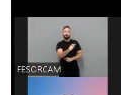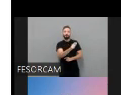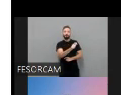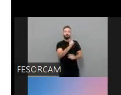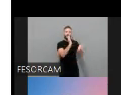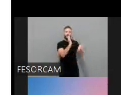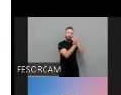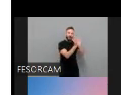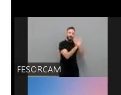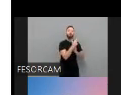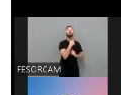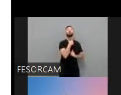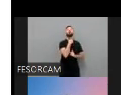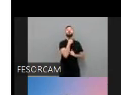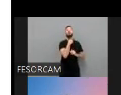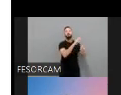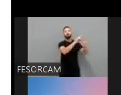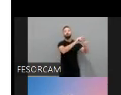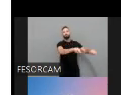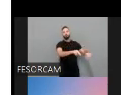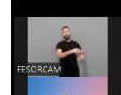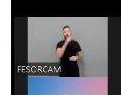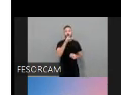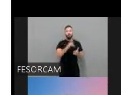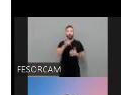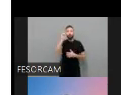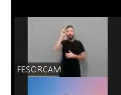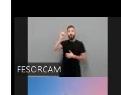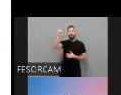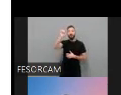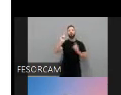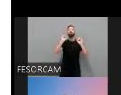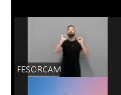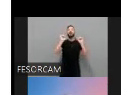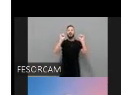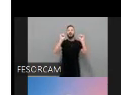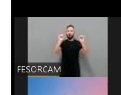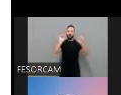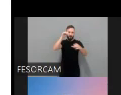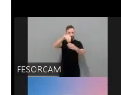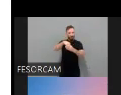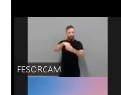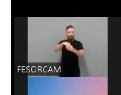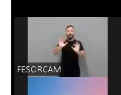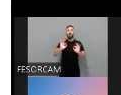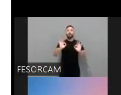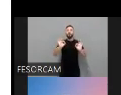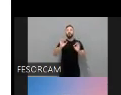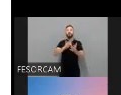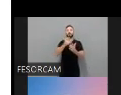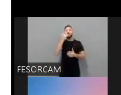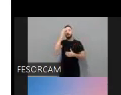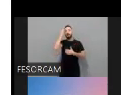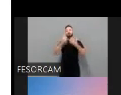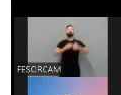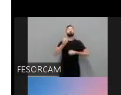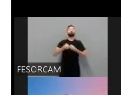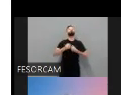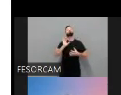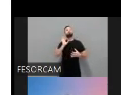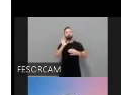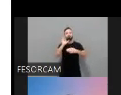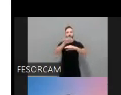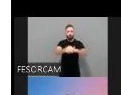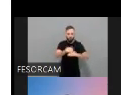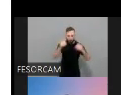tratamientos de logopedia, puesto que el personal docente atiende aspectos educativos, pero está limitado a la hora de atender las manifestaciones clínicas.